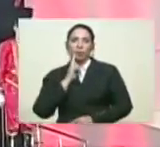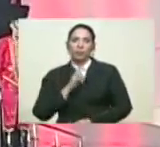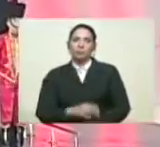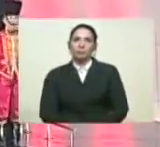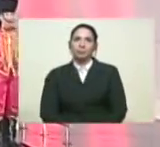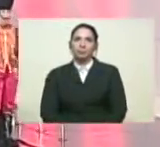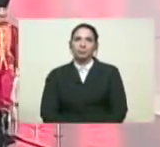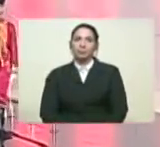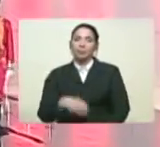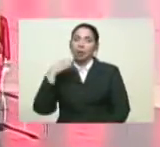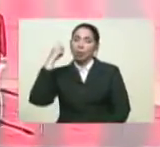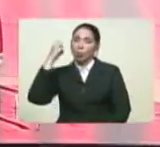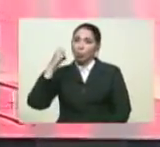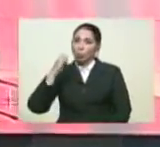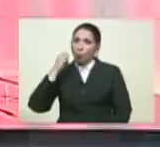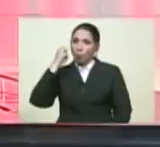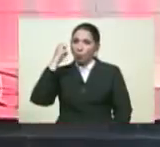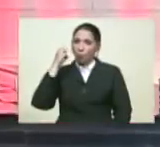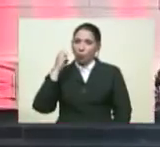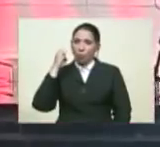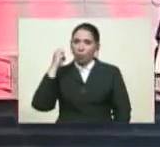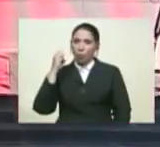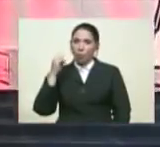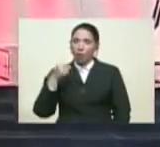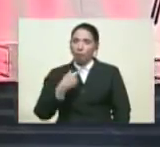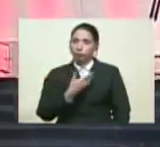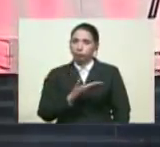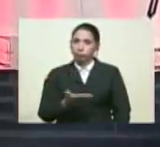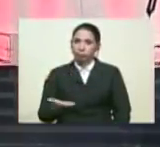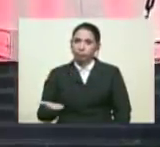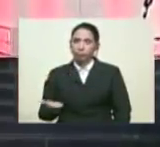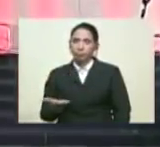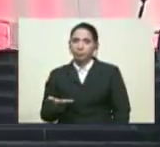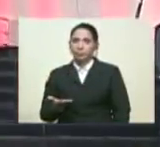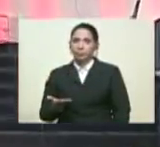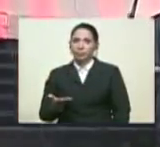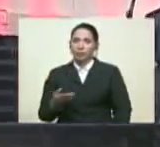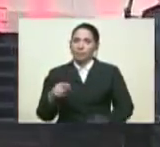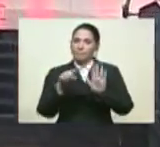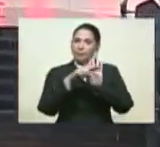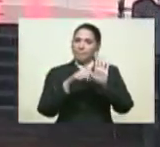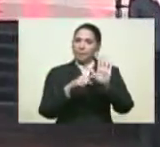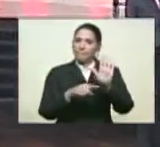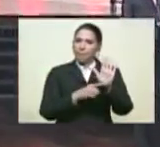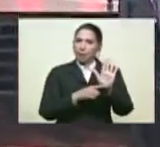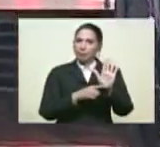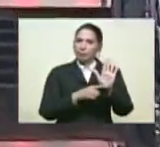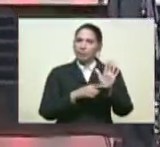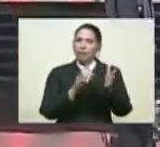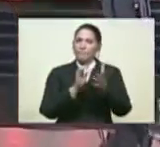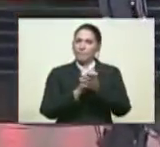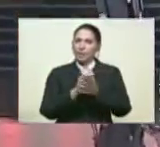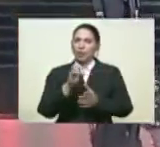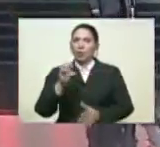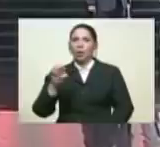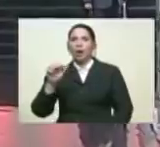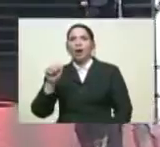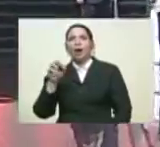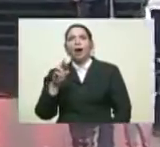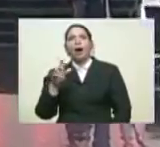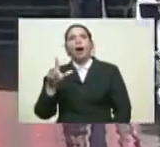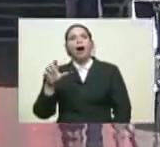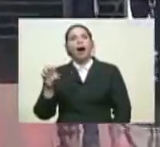Y Europa, Earle, como bien lo describiste, compañero y hermano,